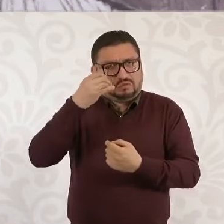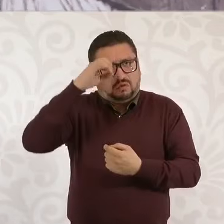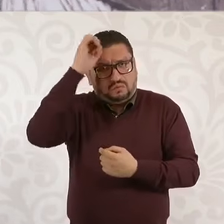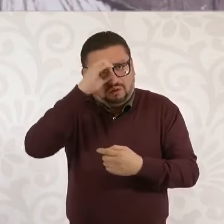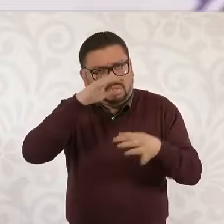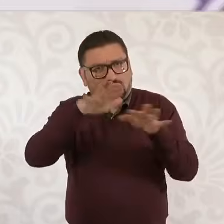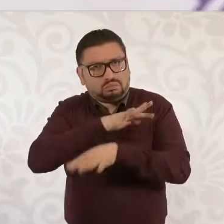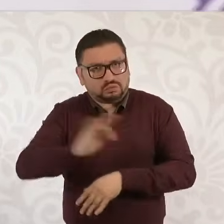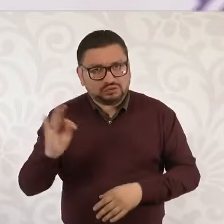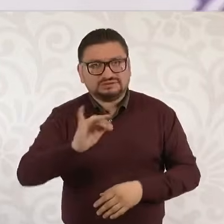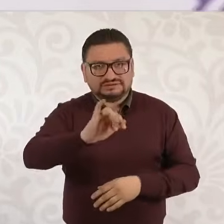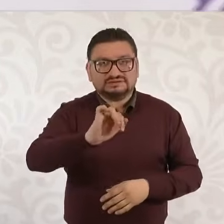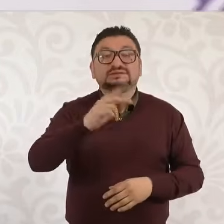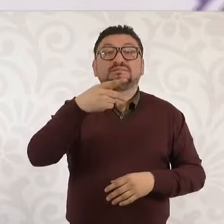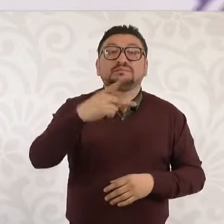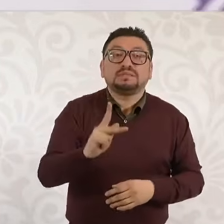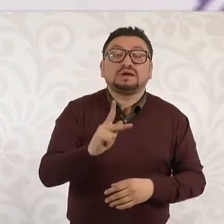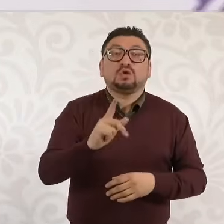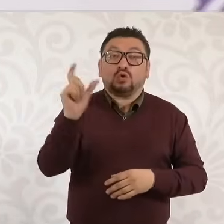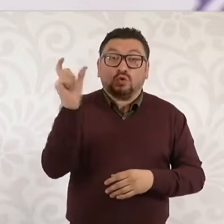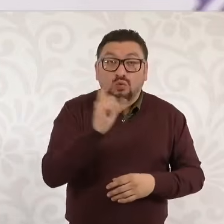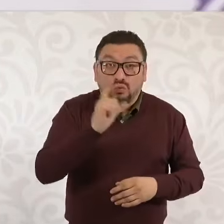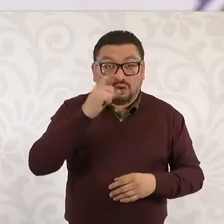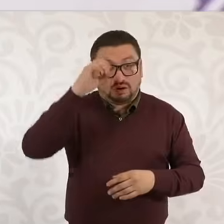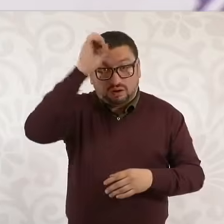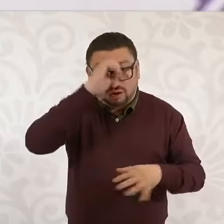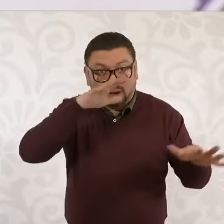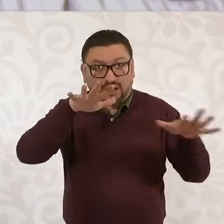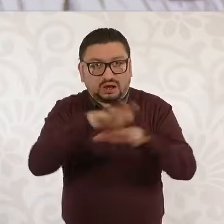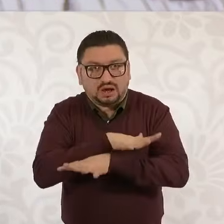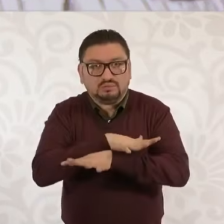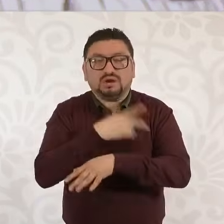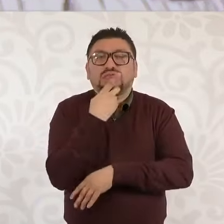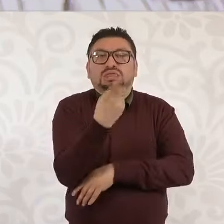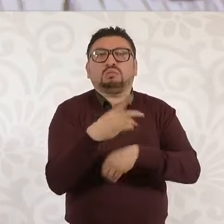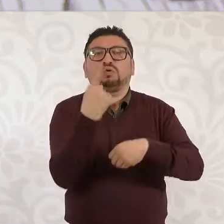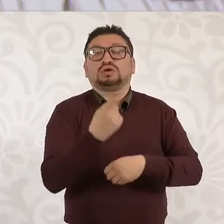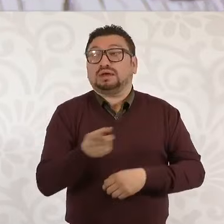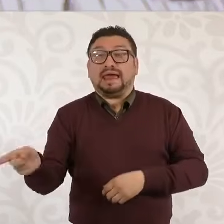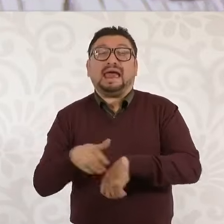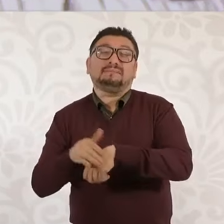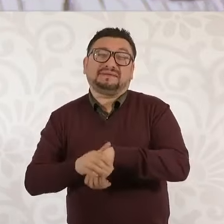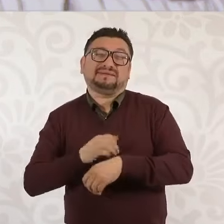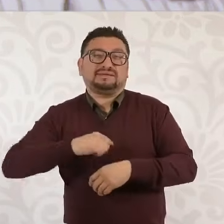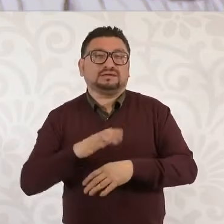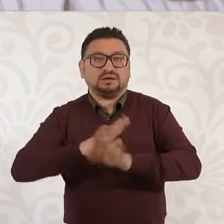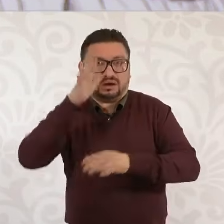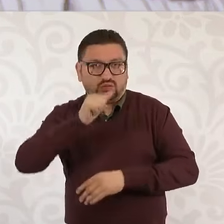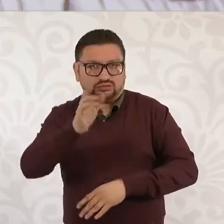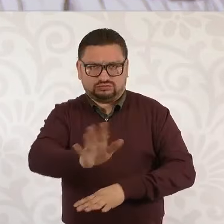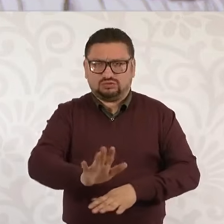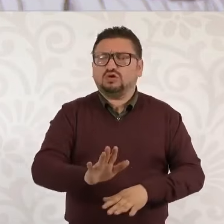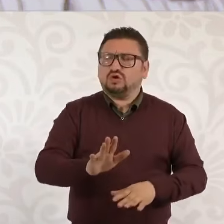opinión. Pero tiene que tener argumentos para cambiar de opinión, no es nada más para que mi amigo esté de acuerdo, no,